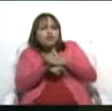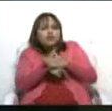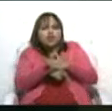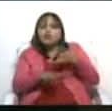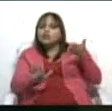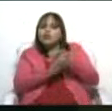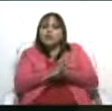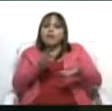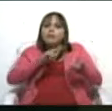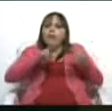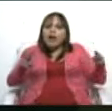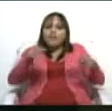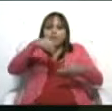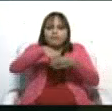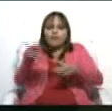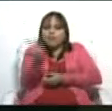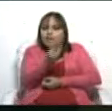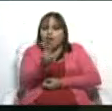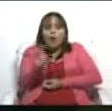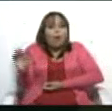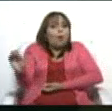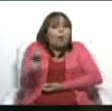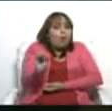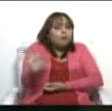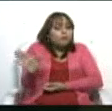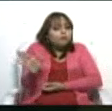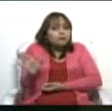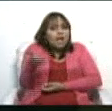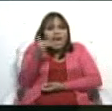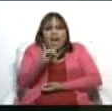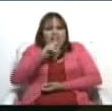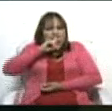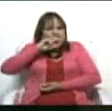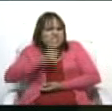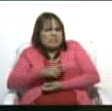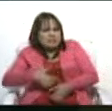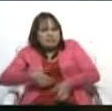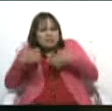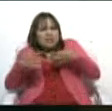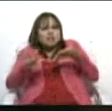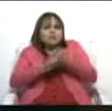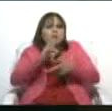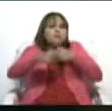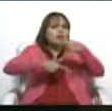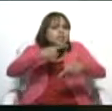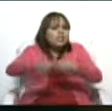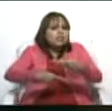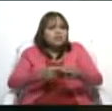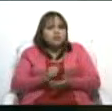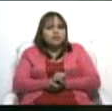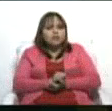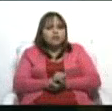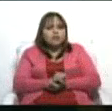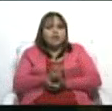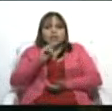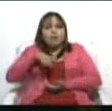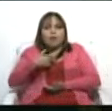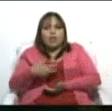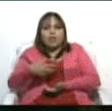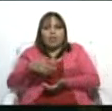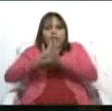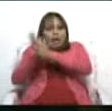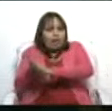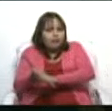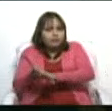vida pacífica en Venezuela o le tienen una envidia profunda a este proceso y a que no lograron doblegarnos.